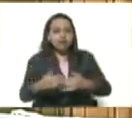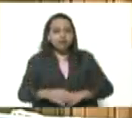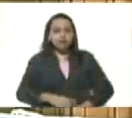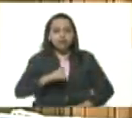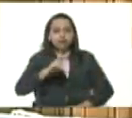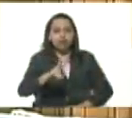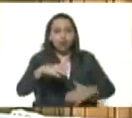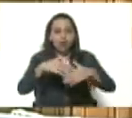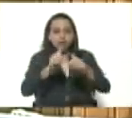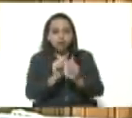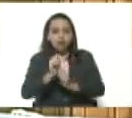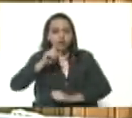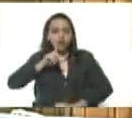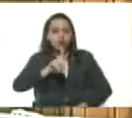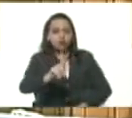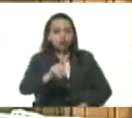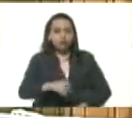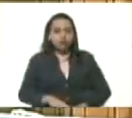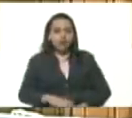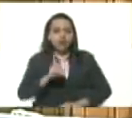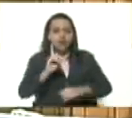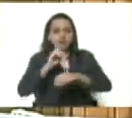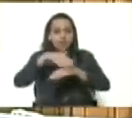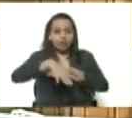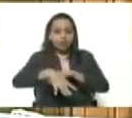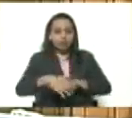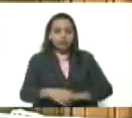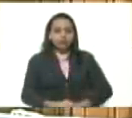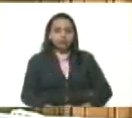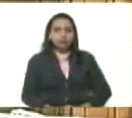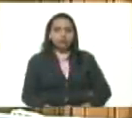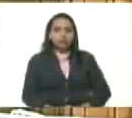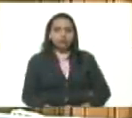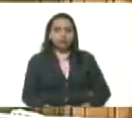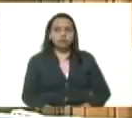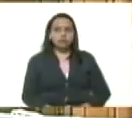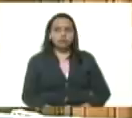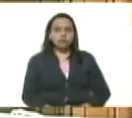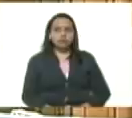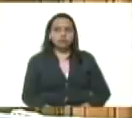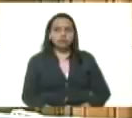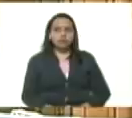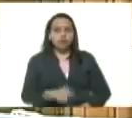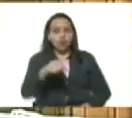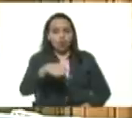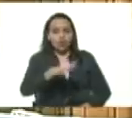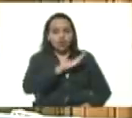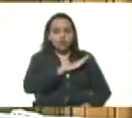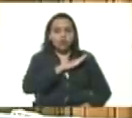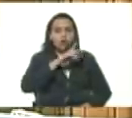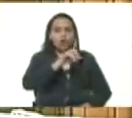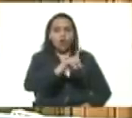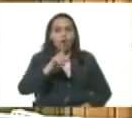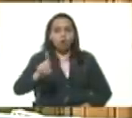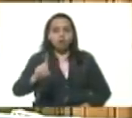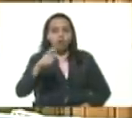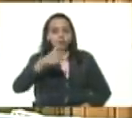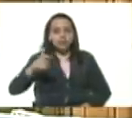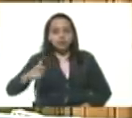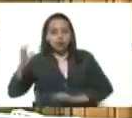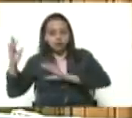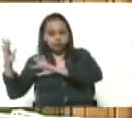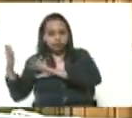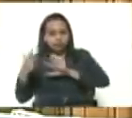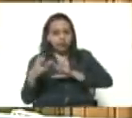de Anzoátegui, un caso de Delta Macuro. Tenemos hoy 11 casos de connacionales